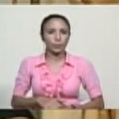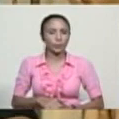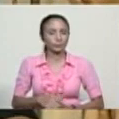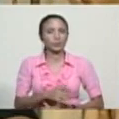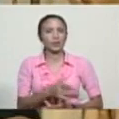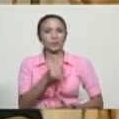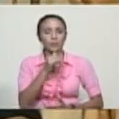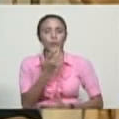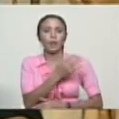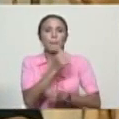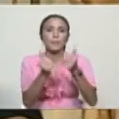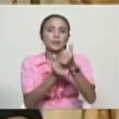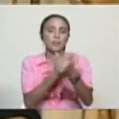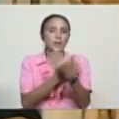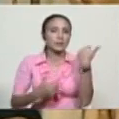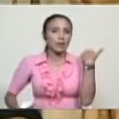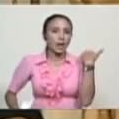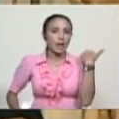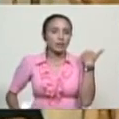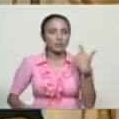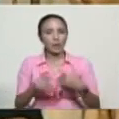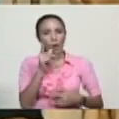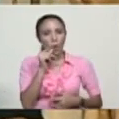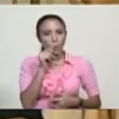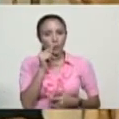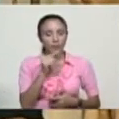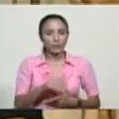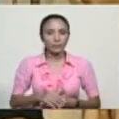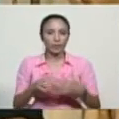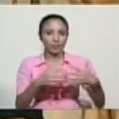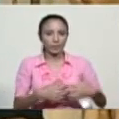pronunciamiento del vicepresidente Mike Pence